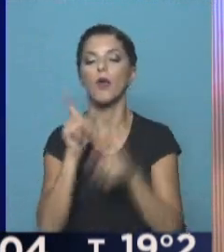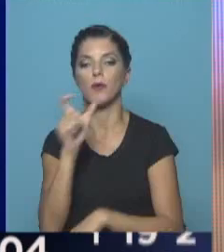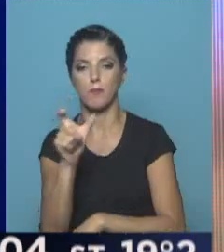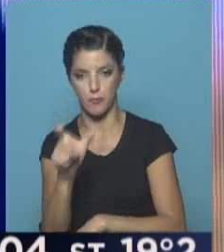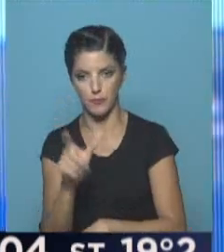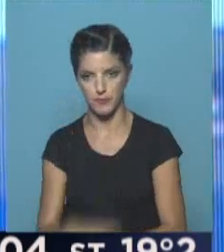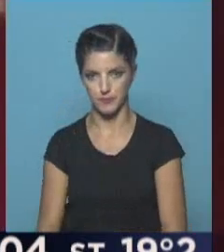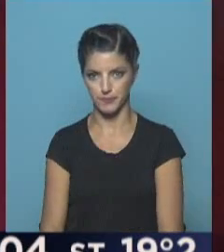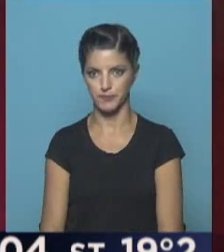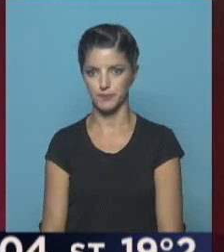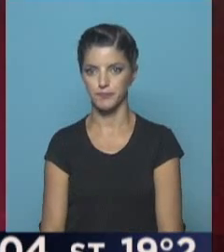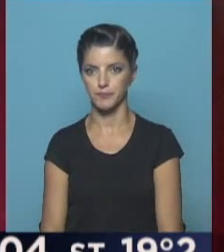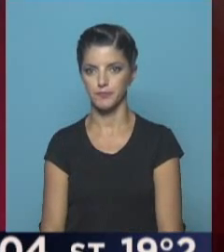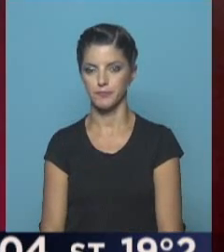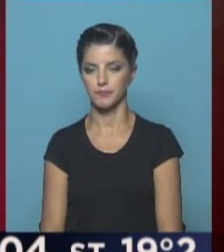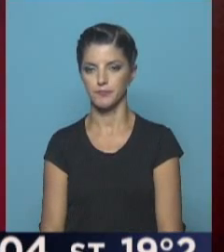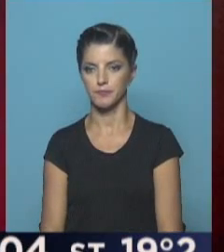los protagonistas.